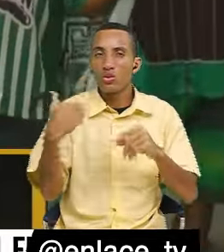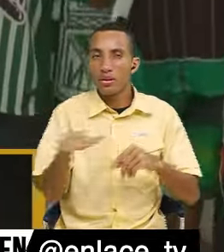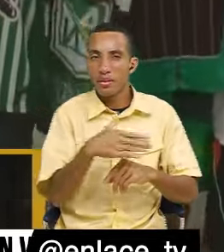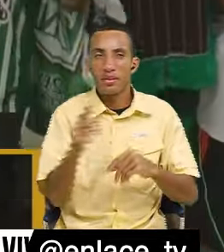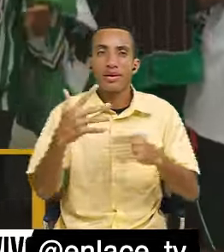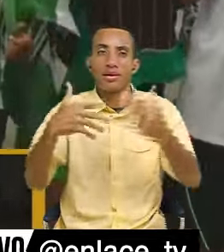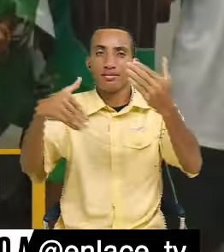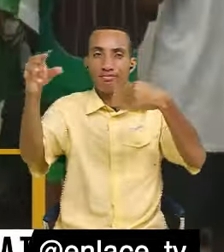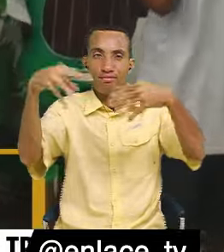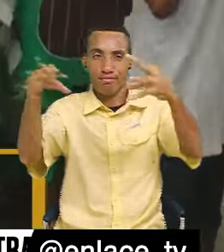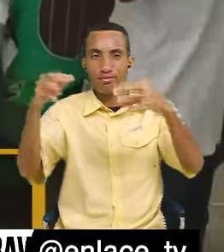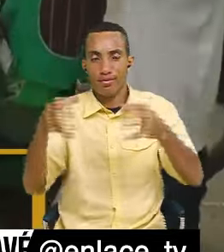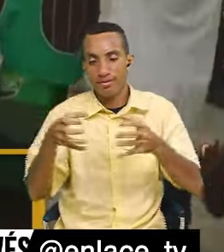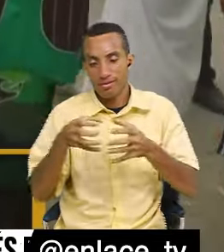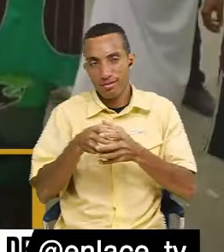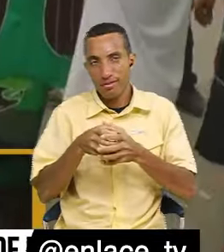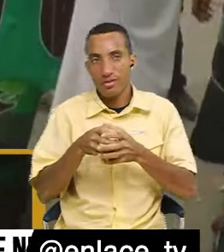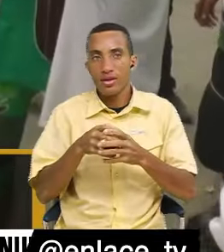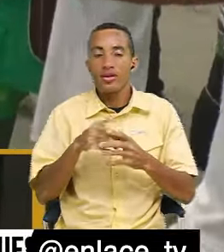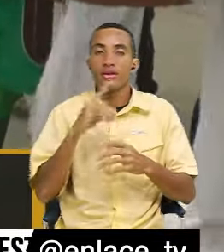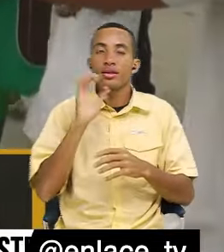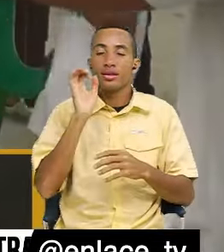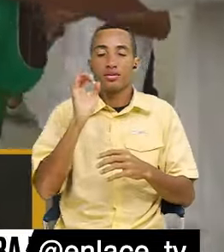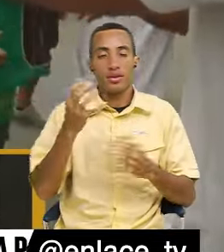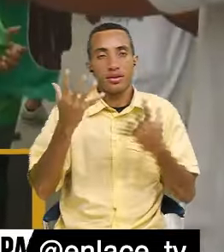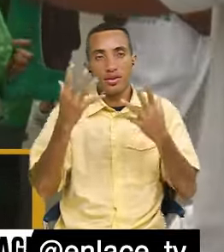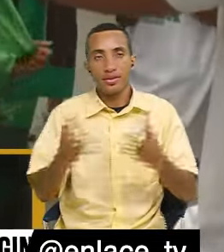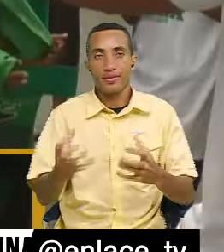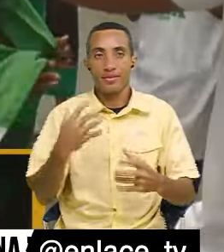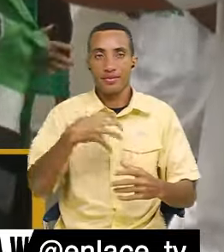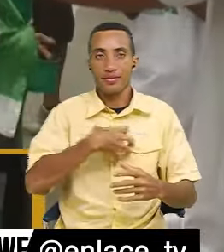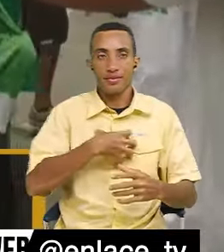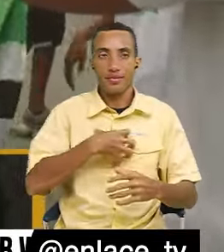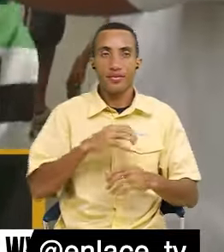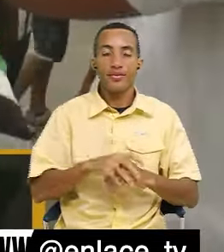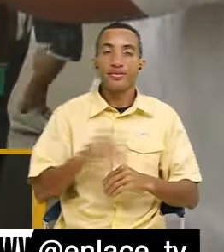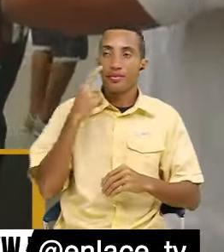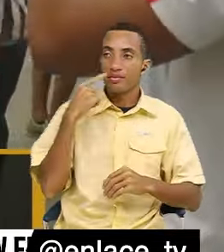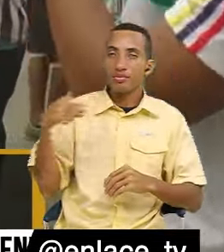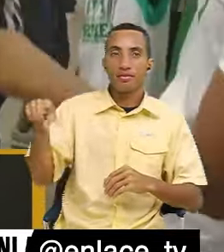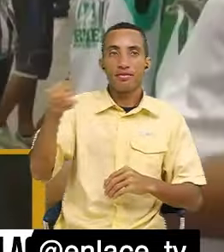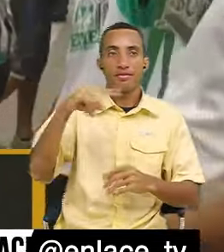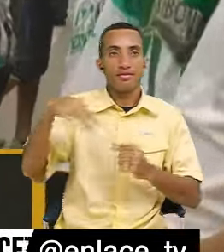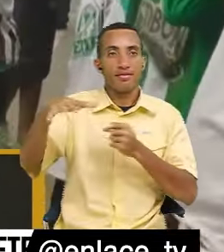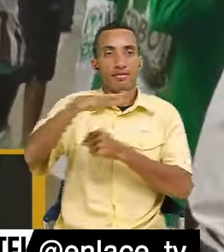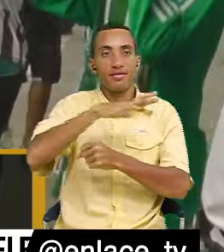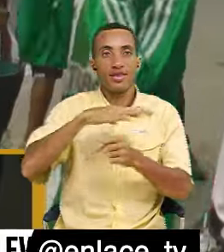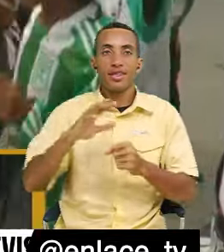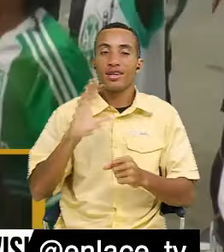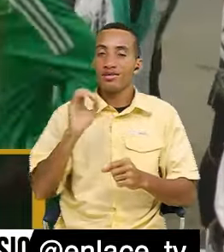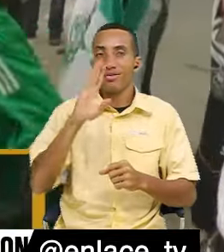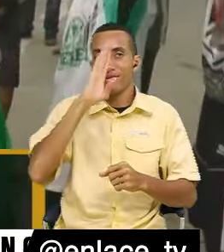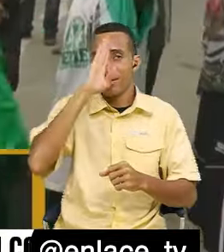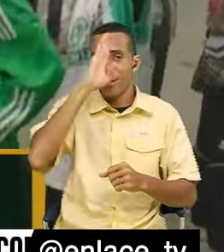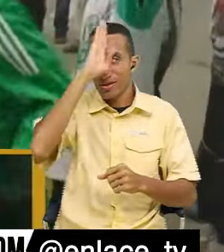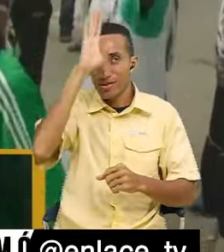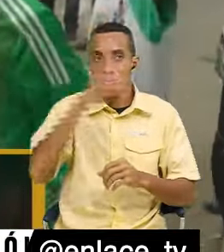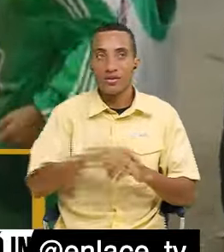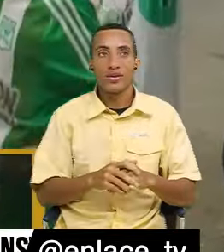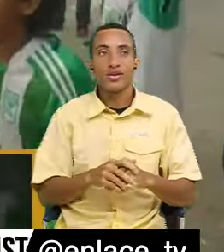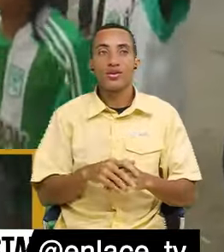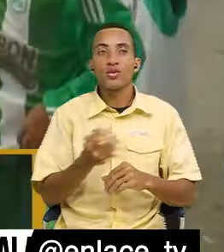pues la ilusión de todo el año siempre quedar campeones. ¿Este ambiente cómo le parece? Pues es un ambiente, ya estamos acostumbrados. Este es un poquitico